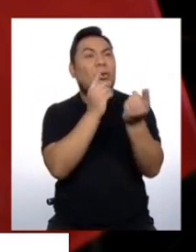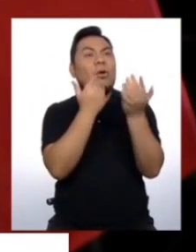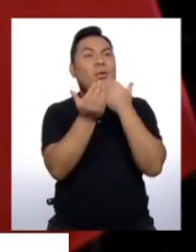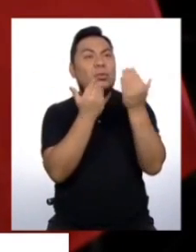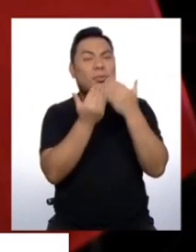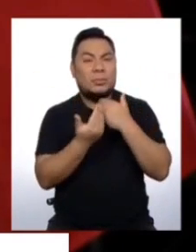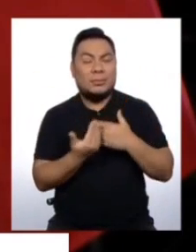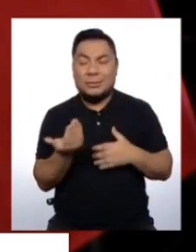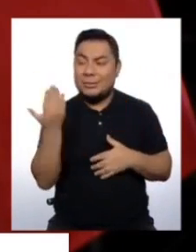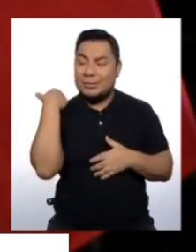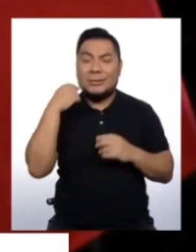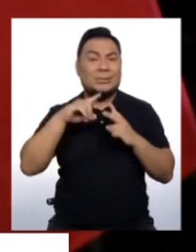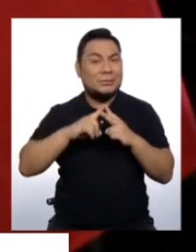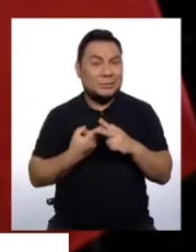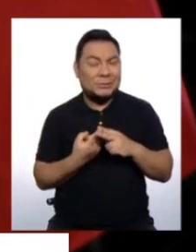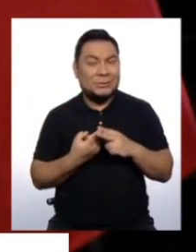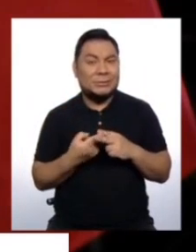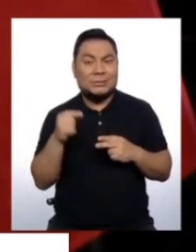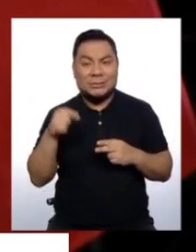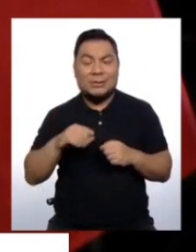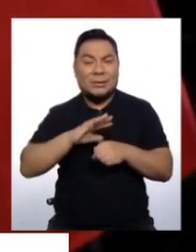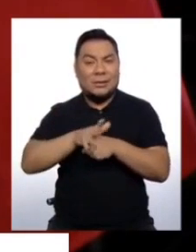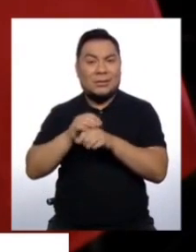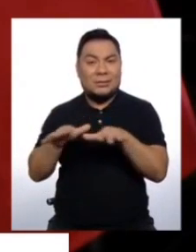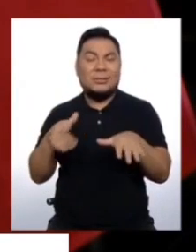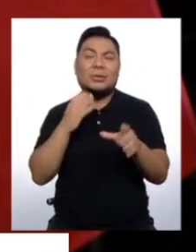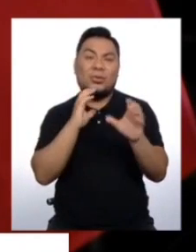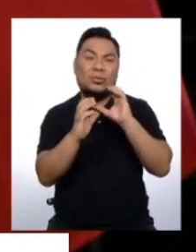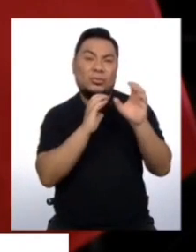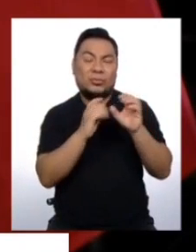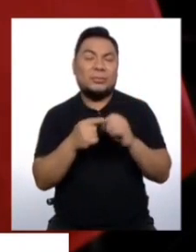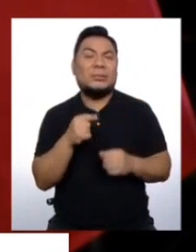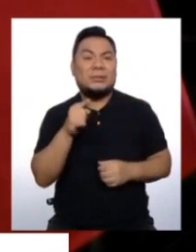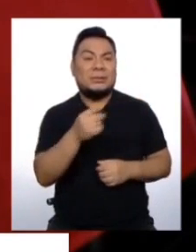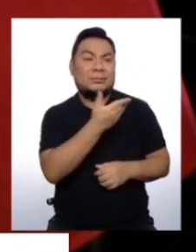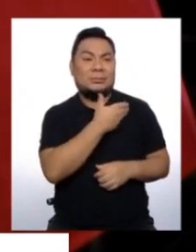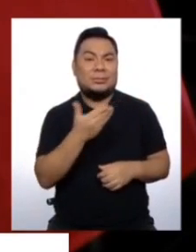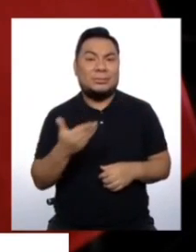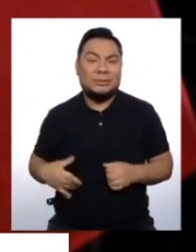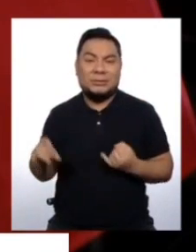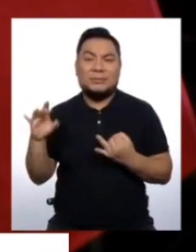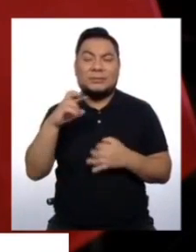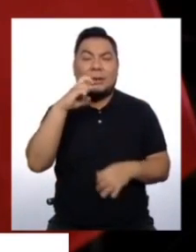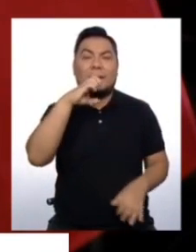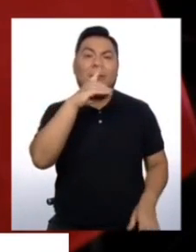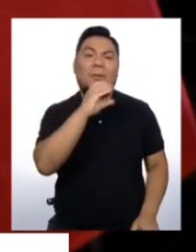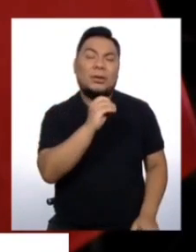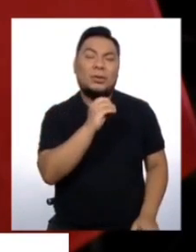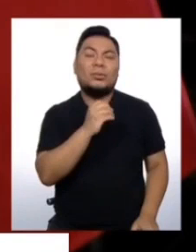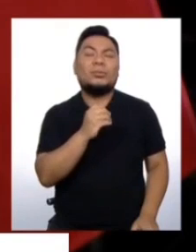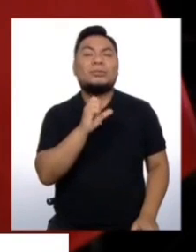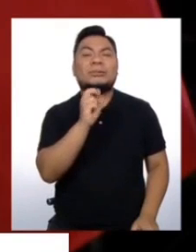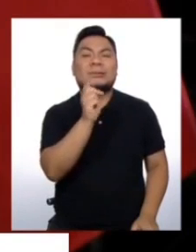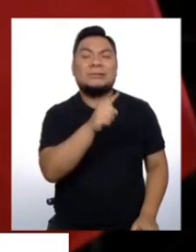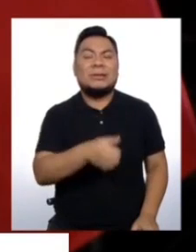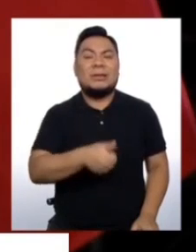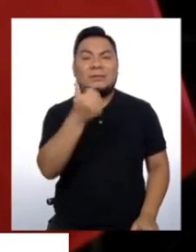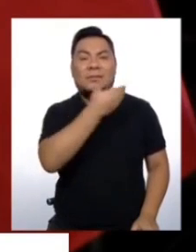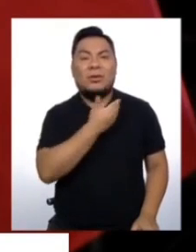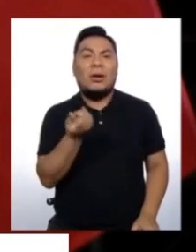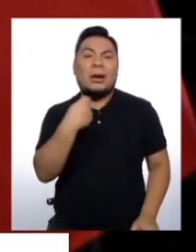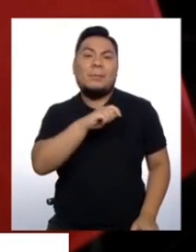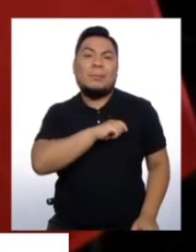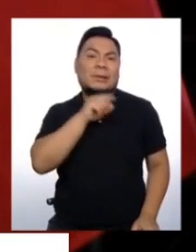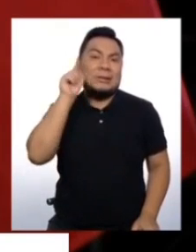tuvimos al inicio de esta pandemia una conversación con Pedro Sánchez, el jefe del gobierno de